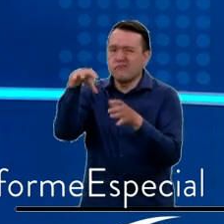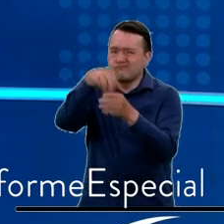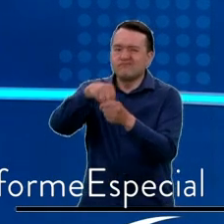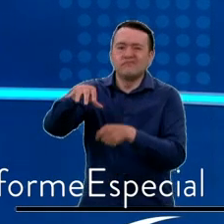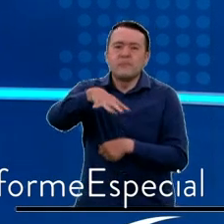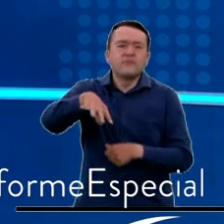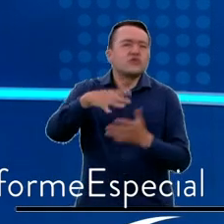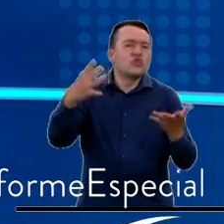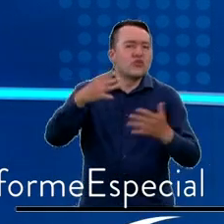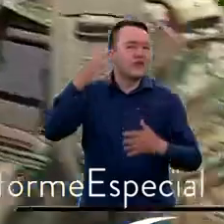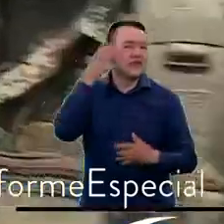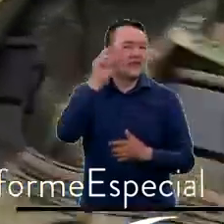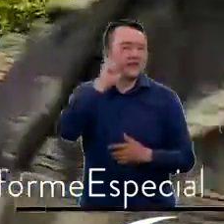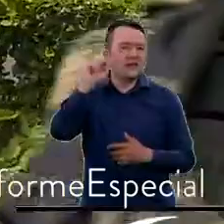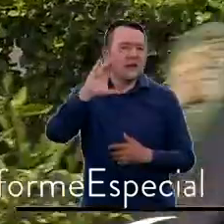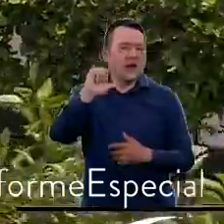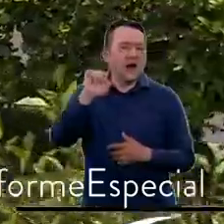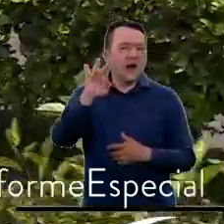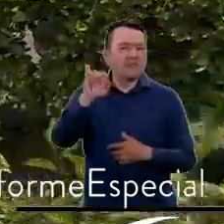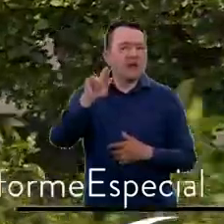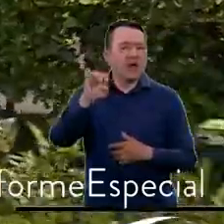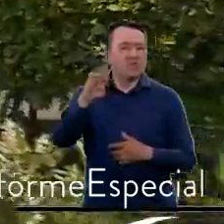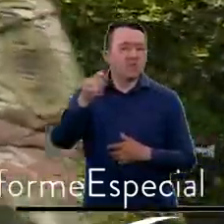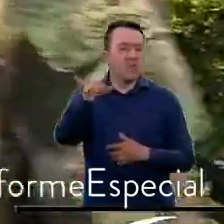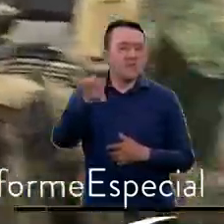Informe especial.